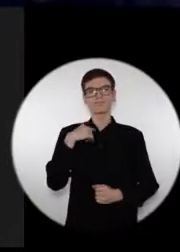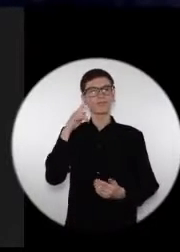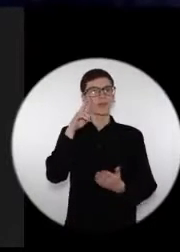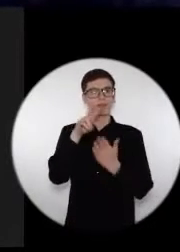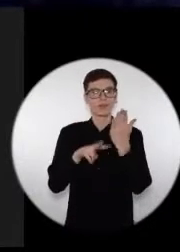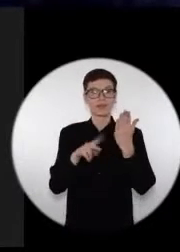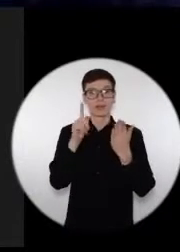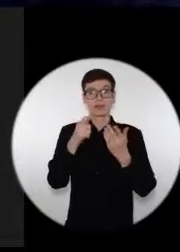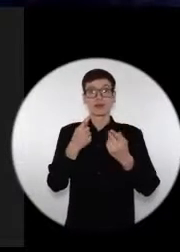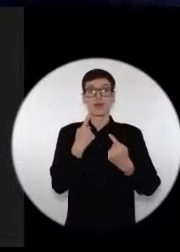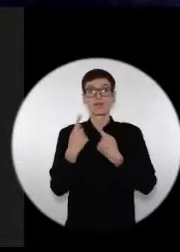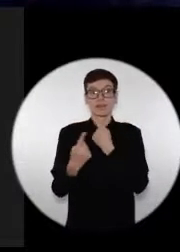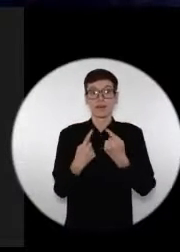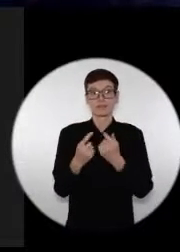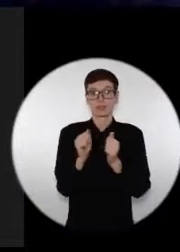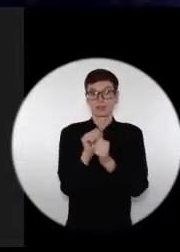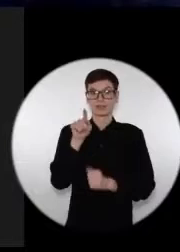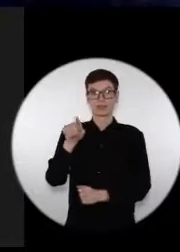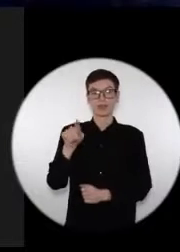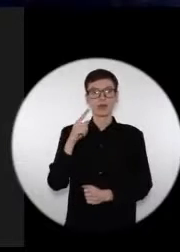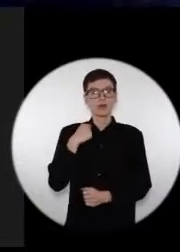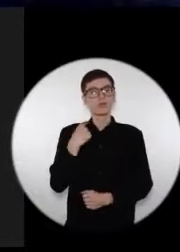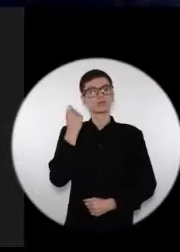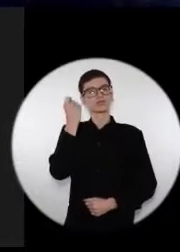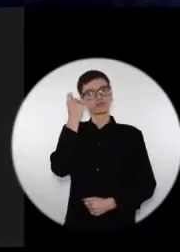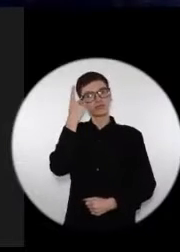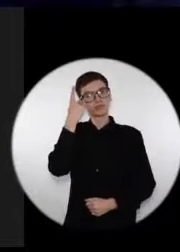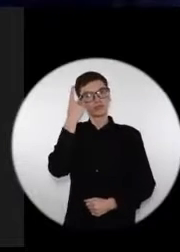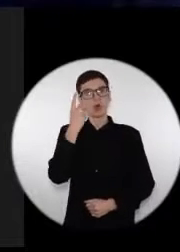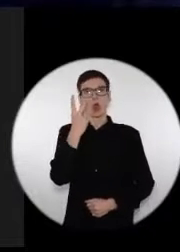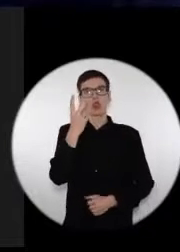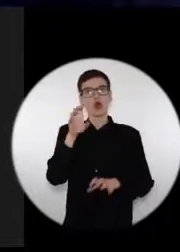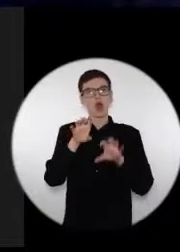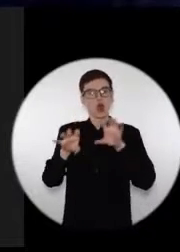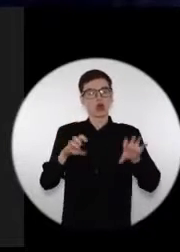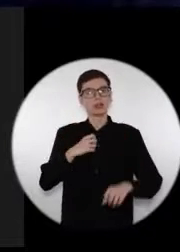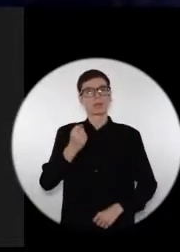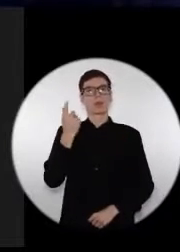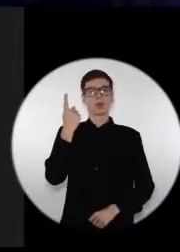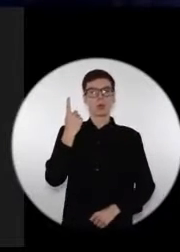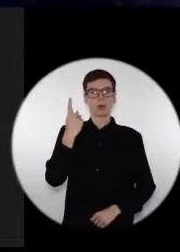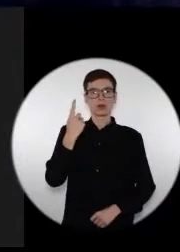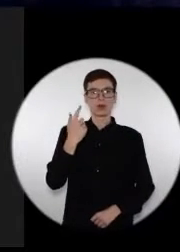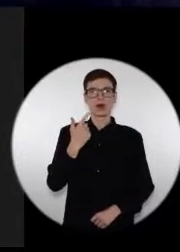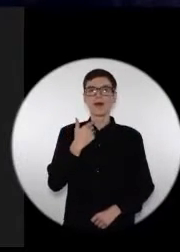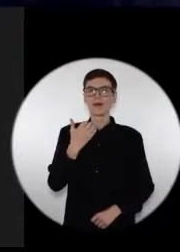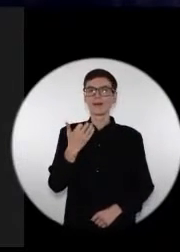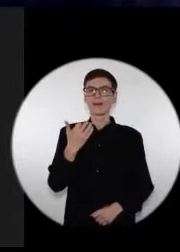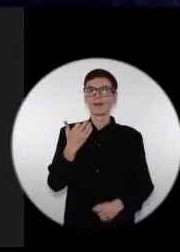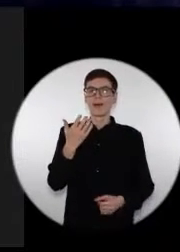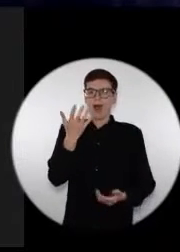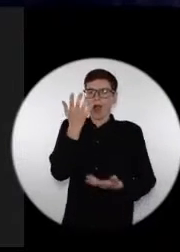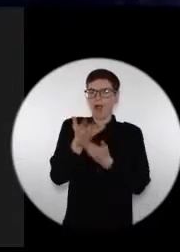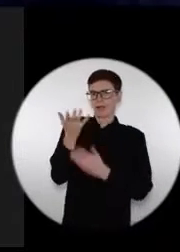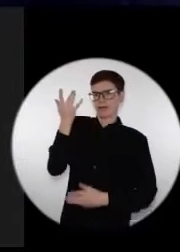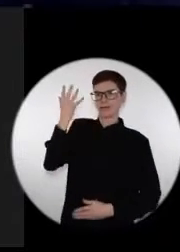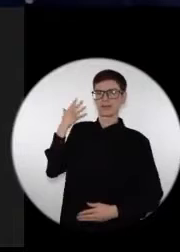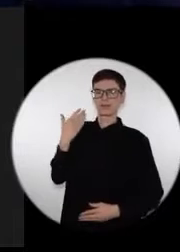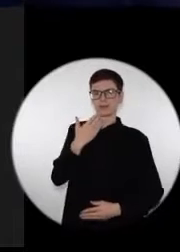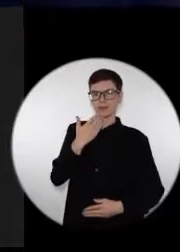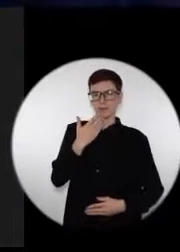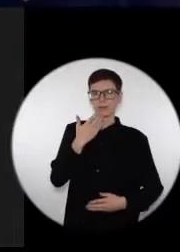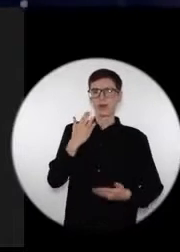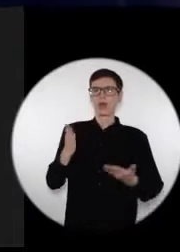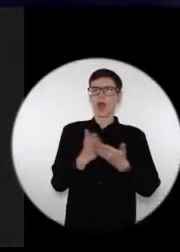también ya si lees leyendo una entrevista tuya me di cuenta de dos cosas una es que aparentemente había ya